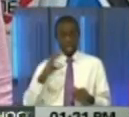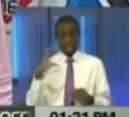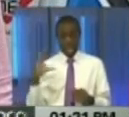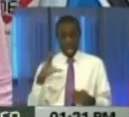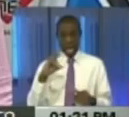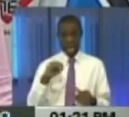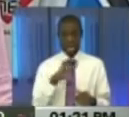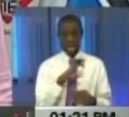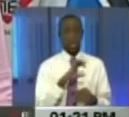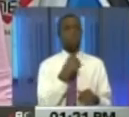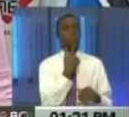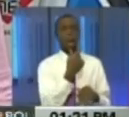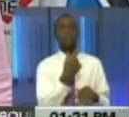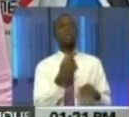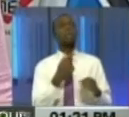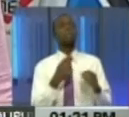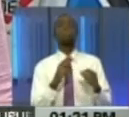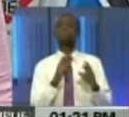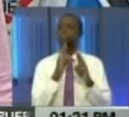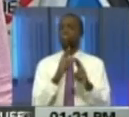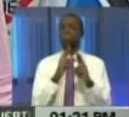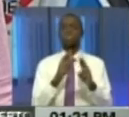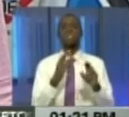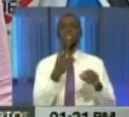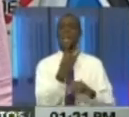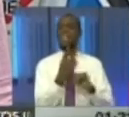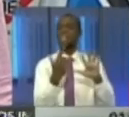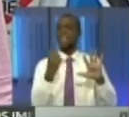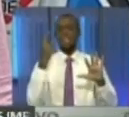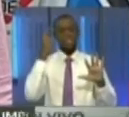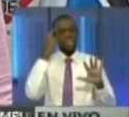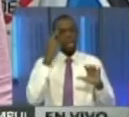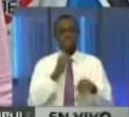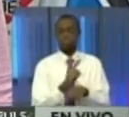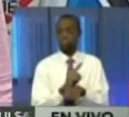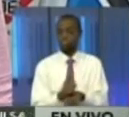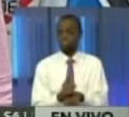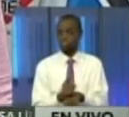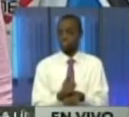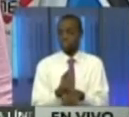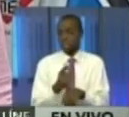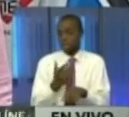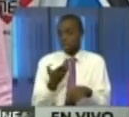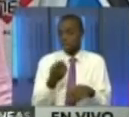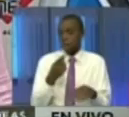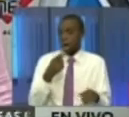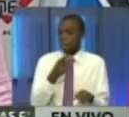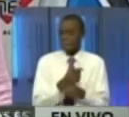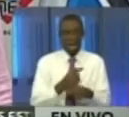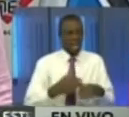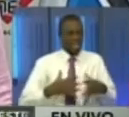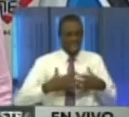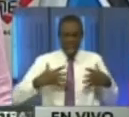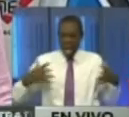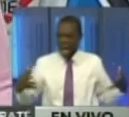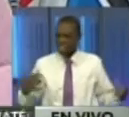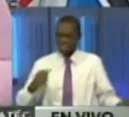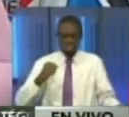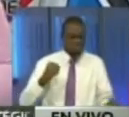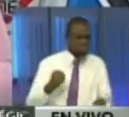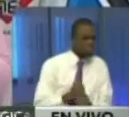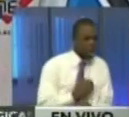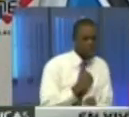días en una elección de esa naturaleza, que era obligatorio, con una gran capacidad de